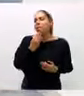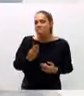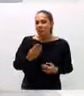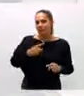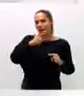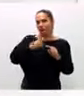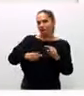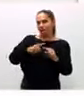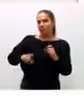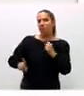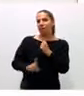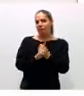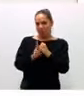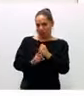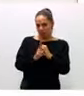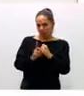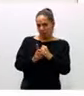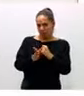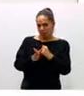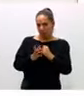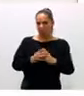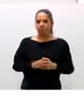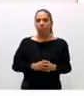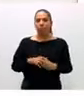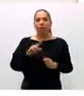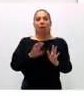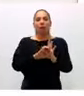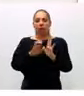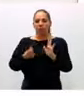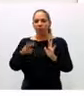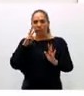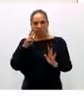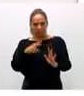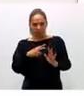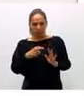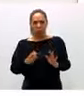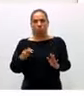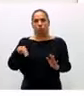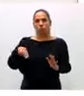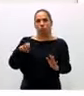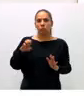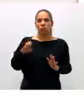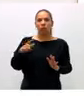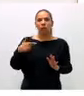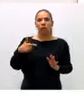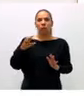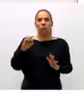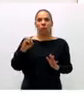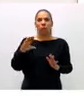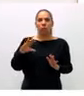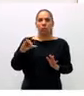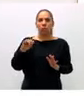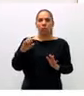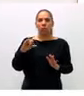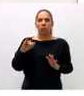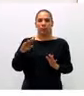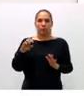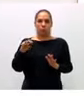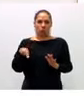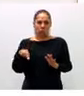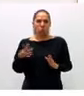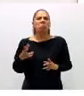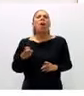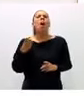las estrategias formativas, se llega a un punto en el que las partes no pueden negociar, no